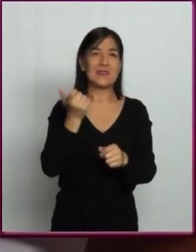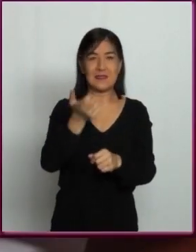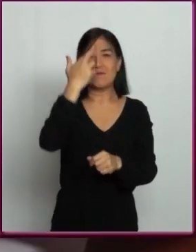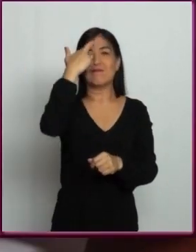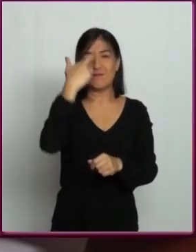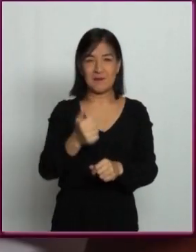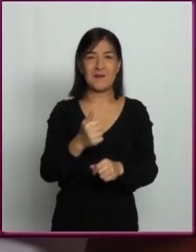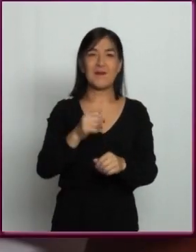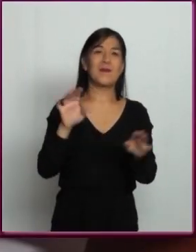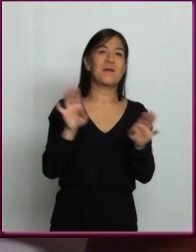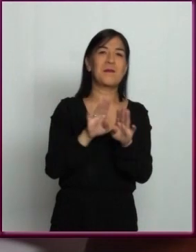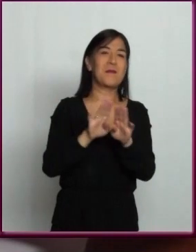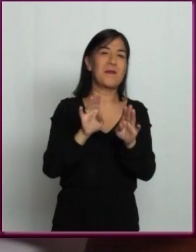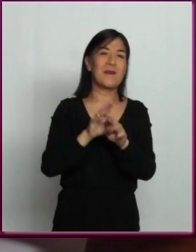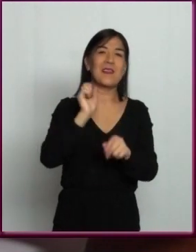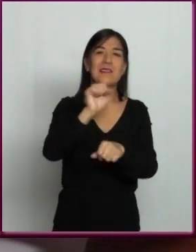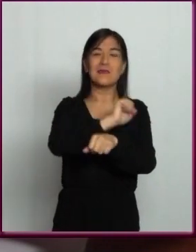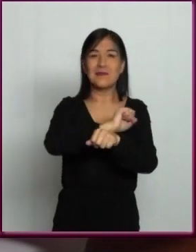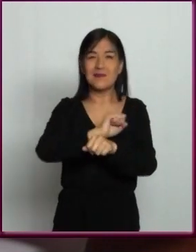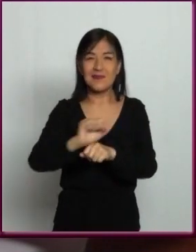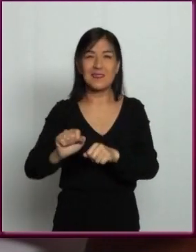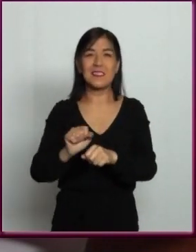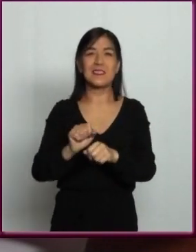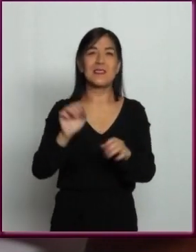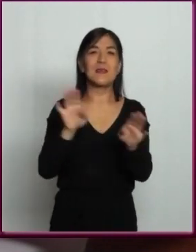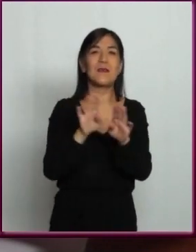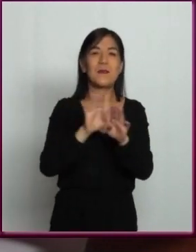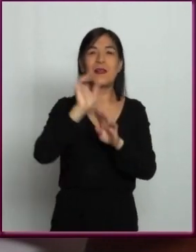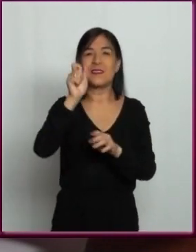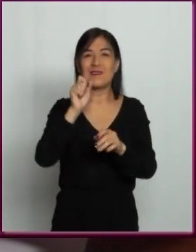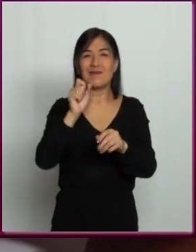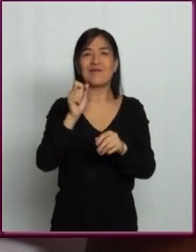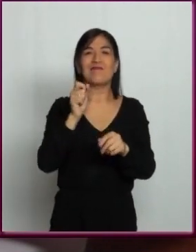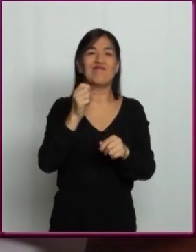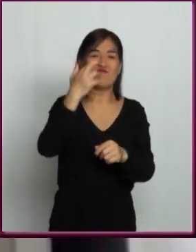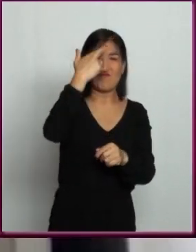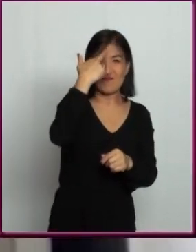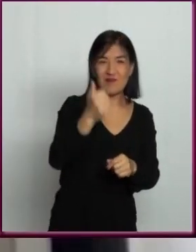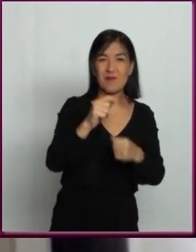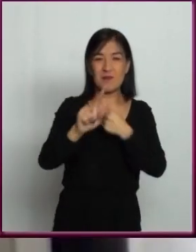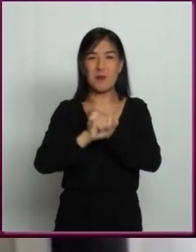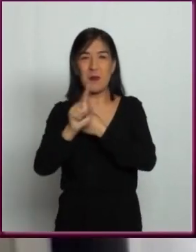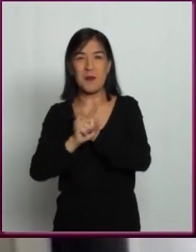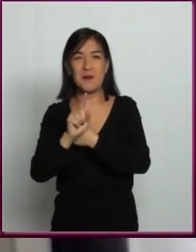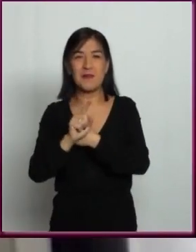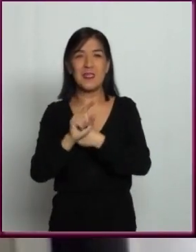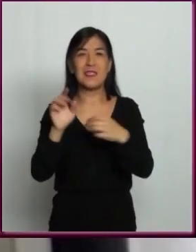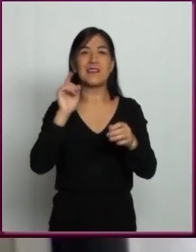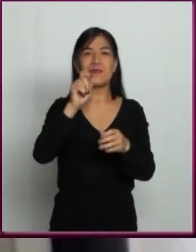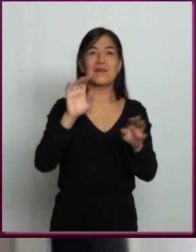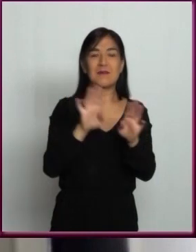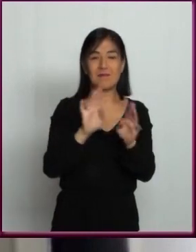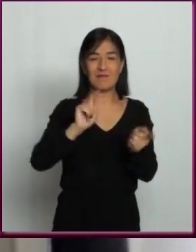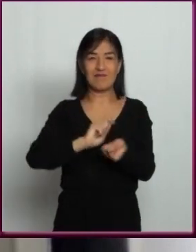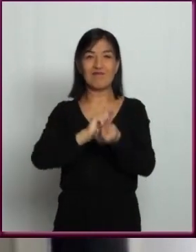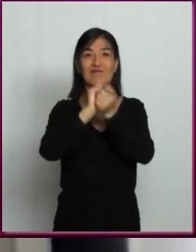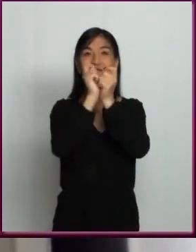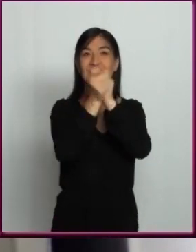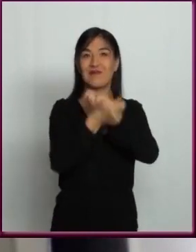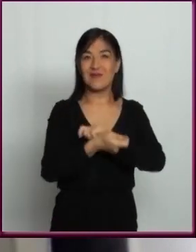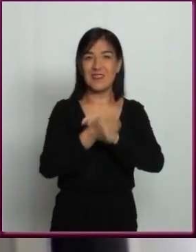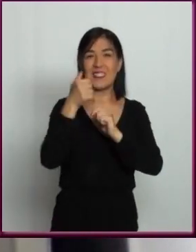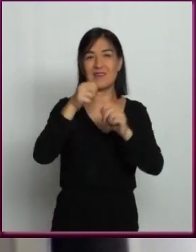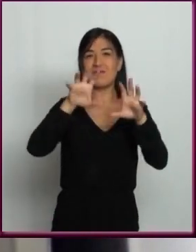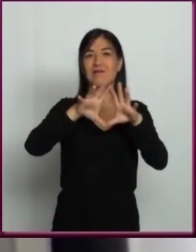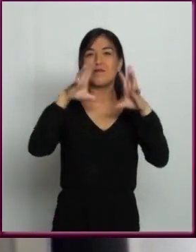es una cosa sencilla. Es como una combinación de diferentes factores, principalmente el cambio del hábitat, estamos acabando